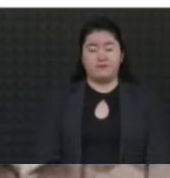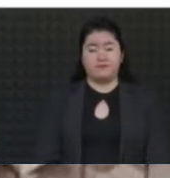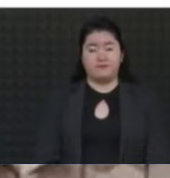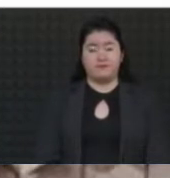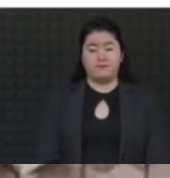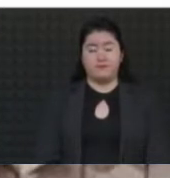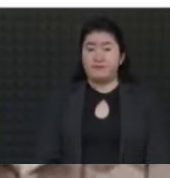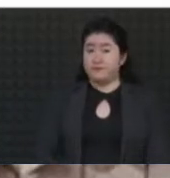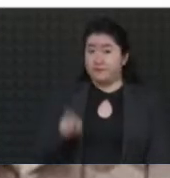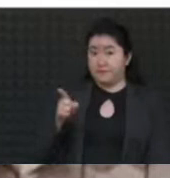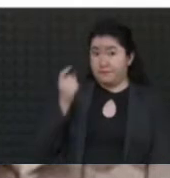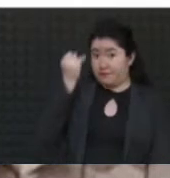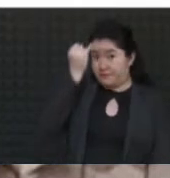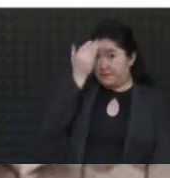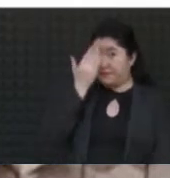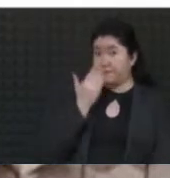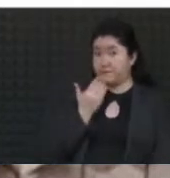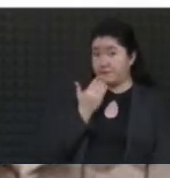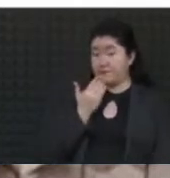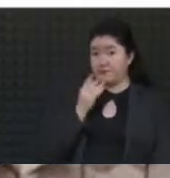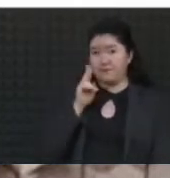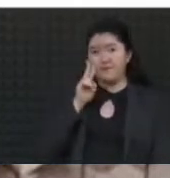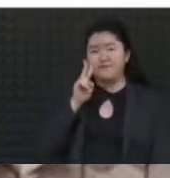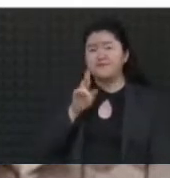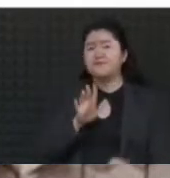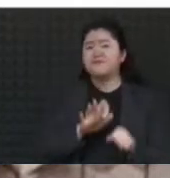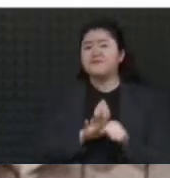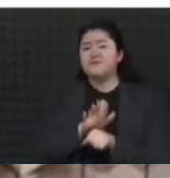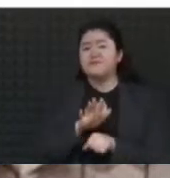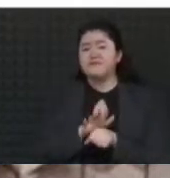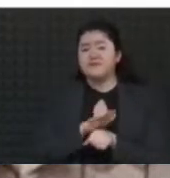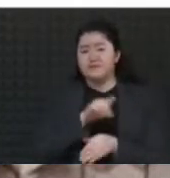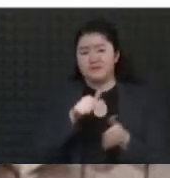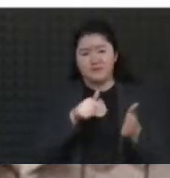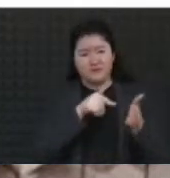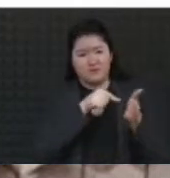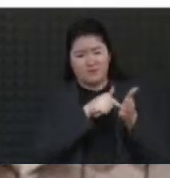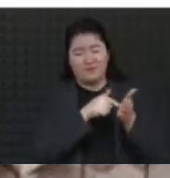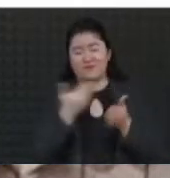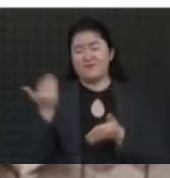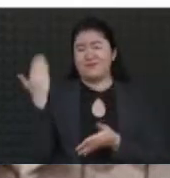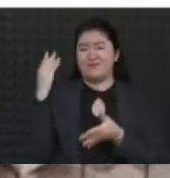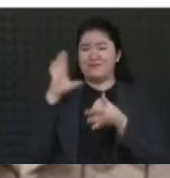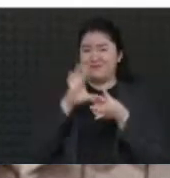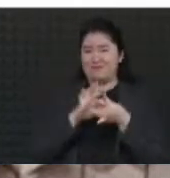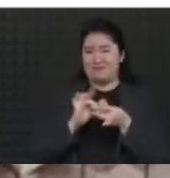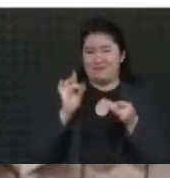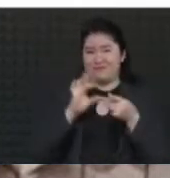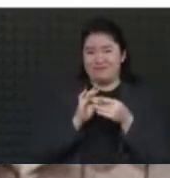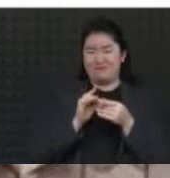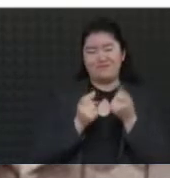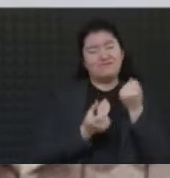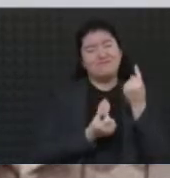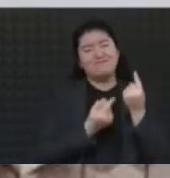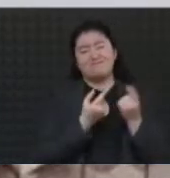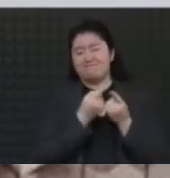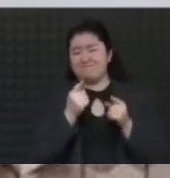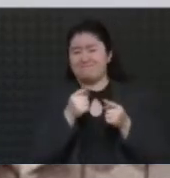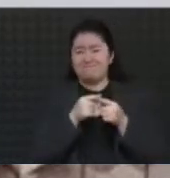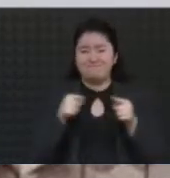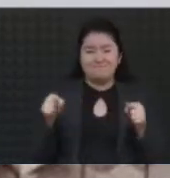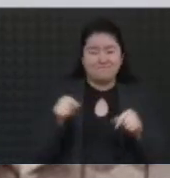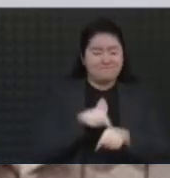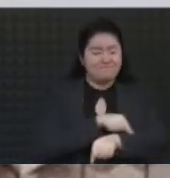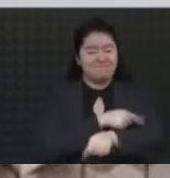Aquí en la imagen se puede ver en uno de los tramos tipos, como mencioné previamente, hay tramos de 25 metros, de 30